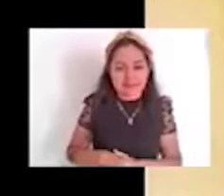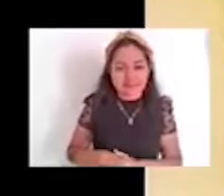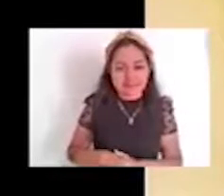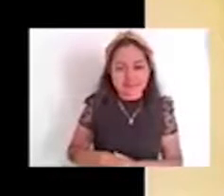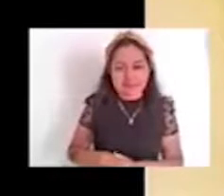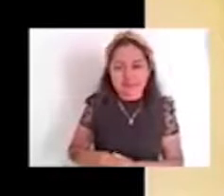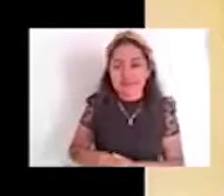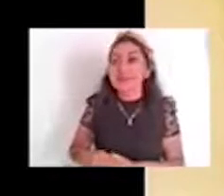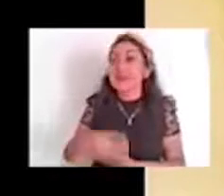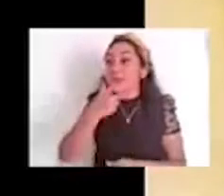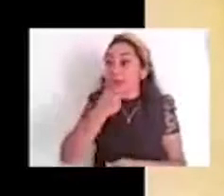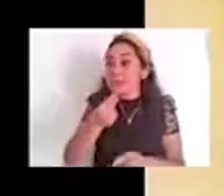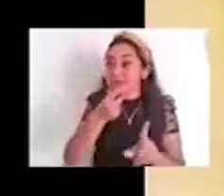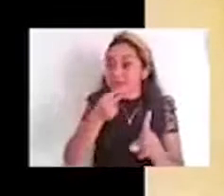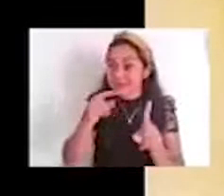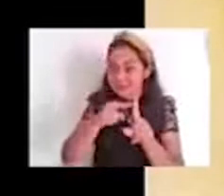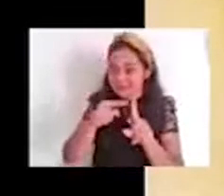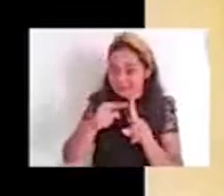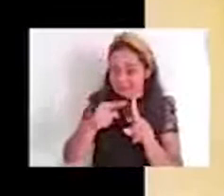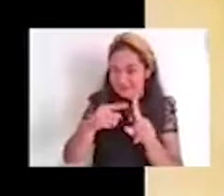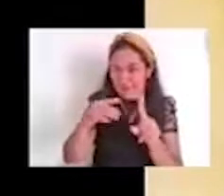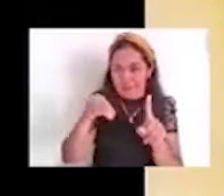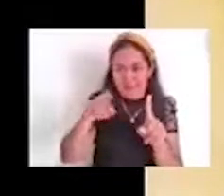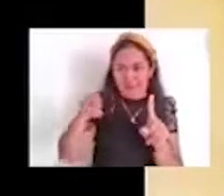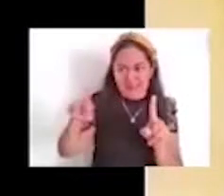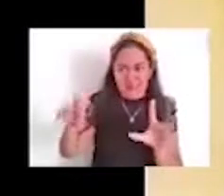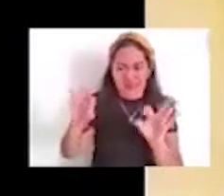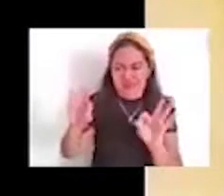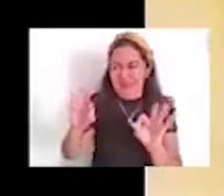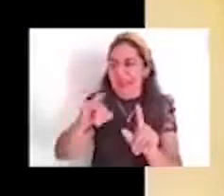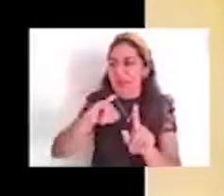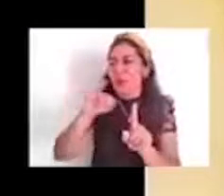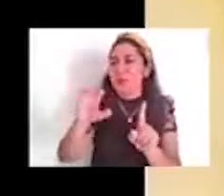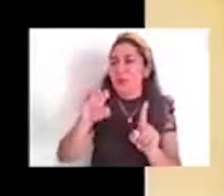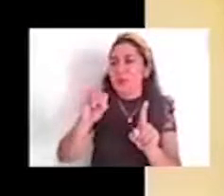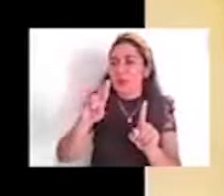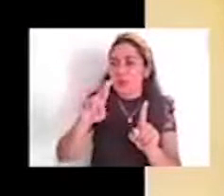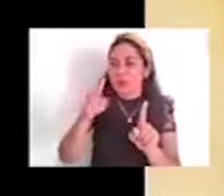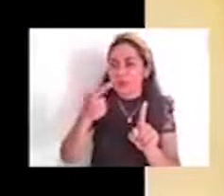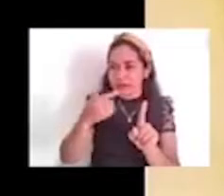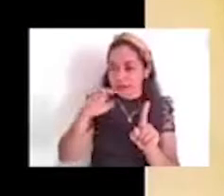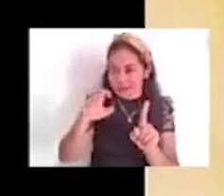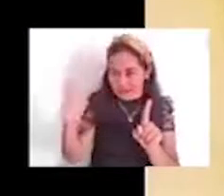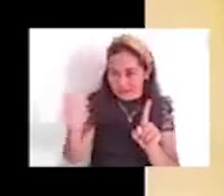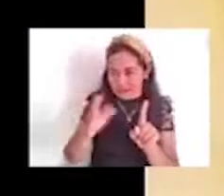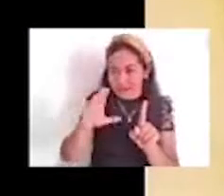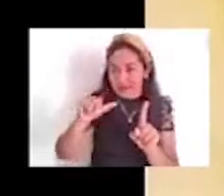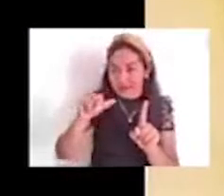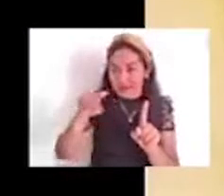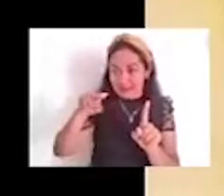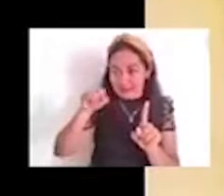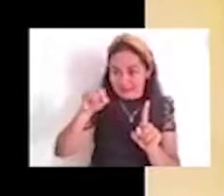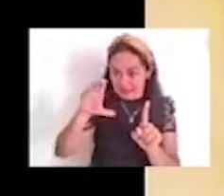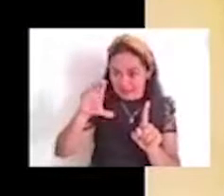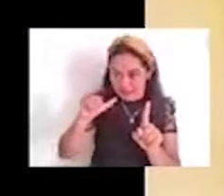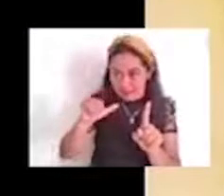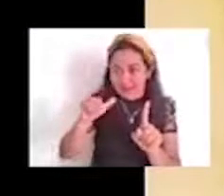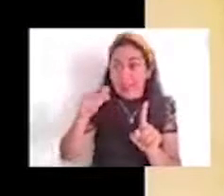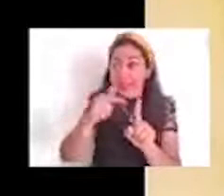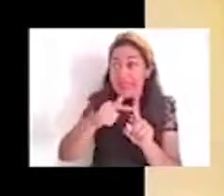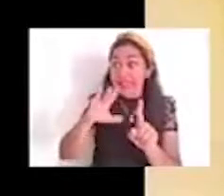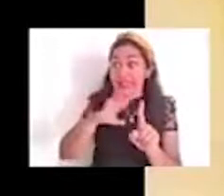Jorge Canseco, un maestro nuestro muy querido, a la sazón egiptólogo, tenía textos al respecto de la guerra